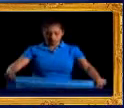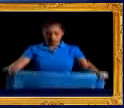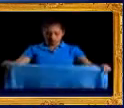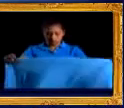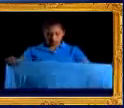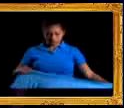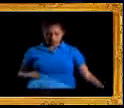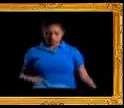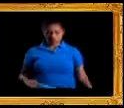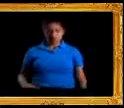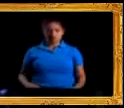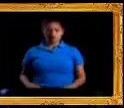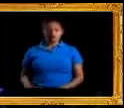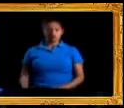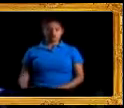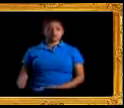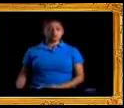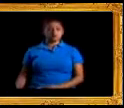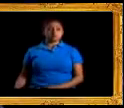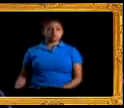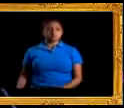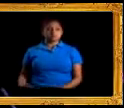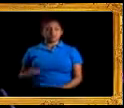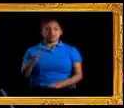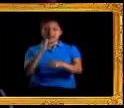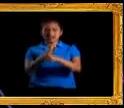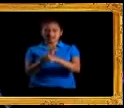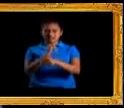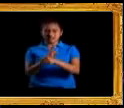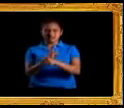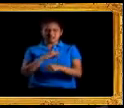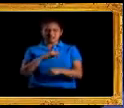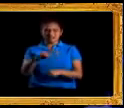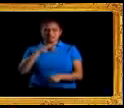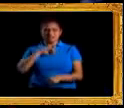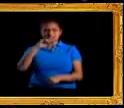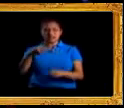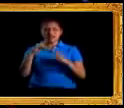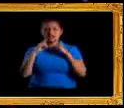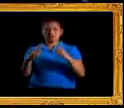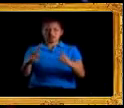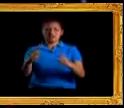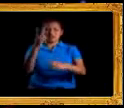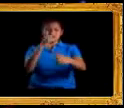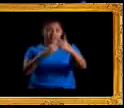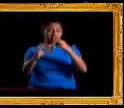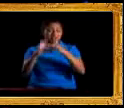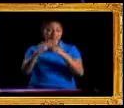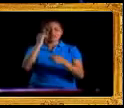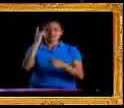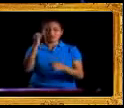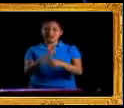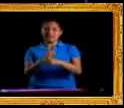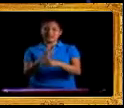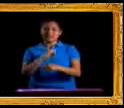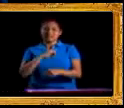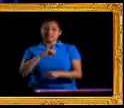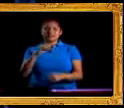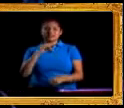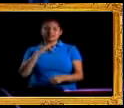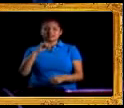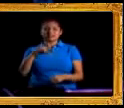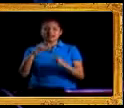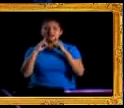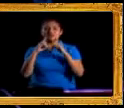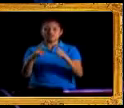del final, hermano, de este colapso financiero. A la iglesia se le está anunciando la venida del Señor. A la iglesia se le está